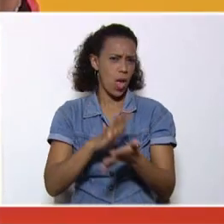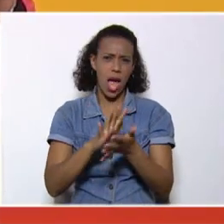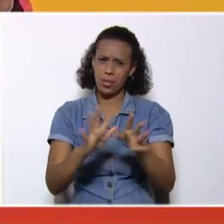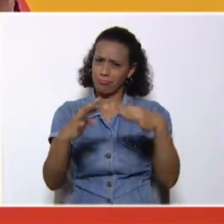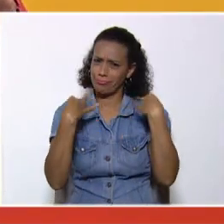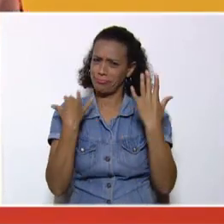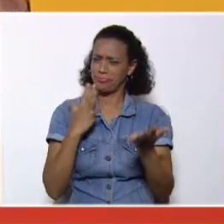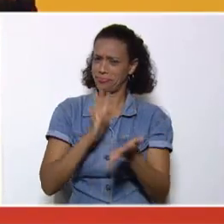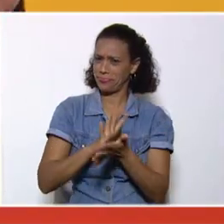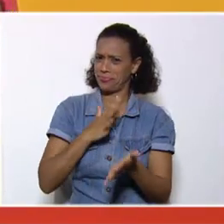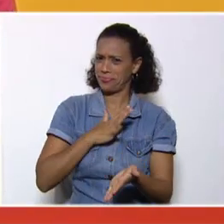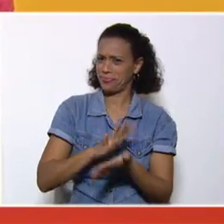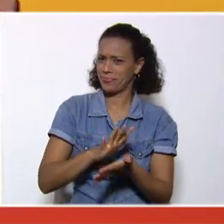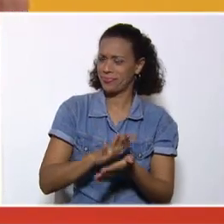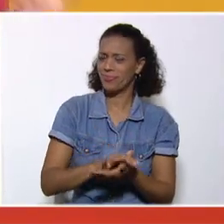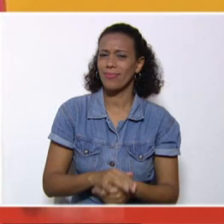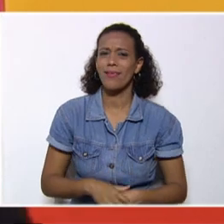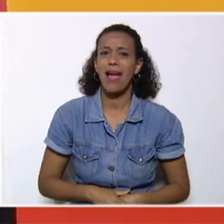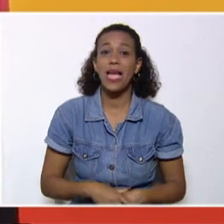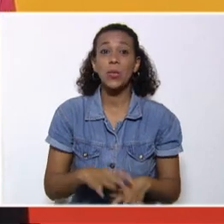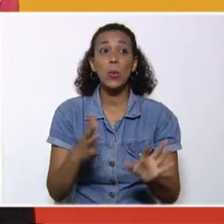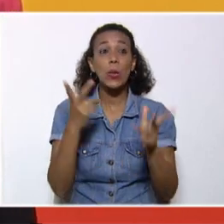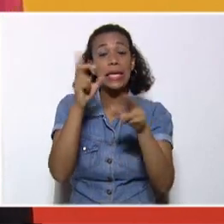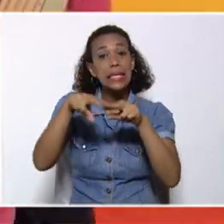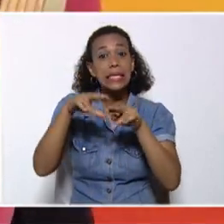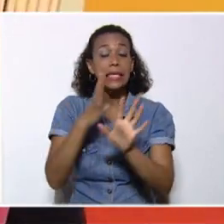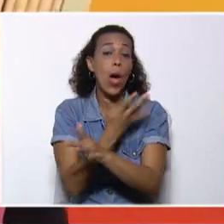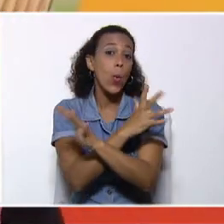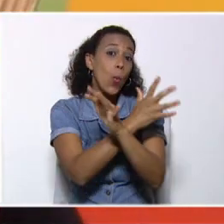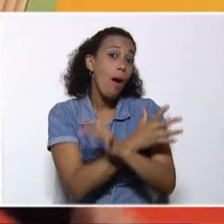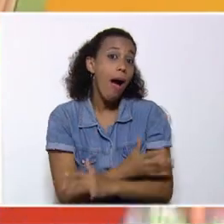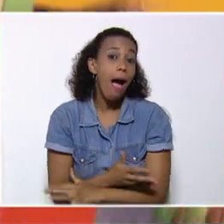Acá tenemos una niña jugando,